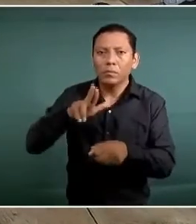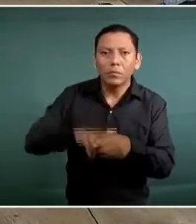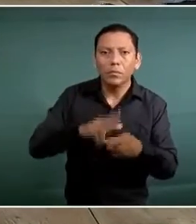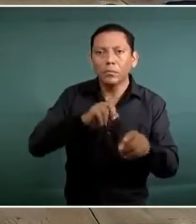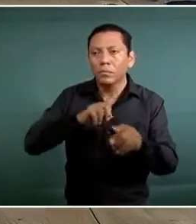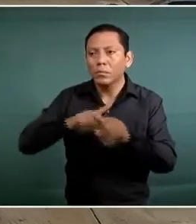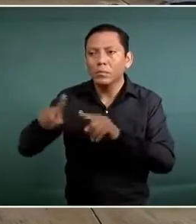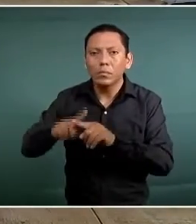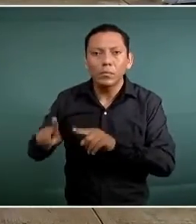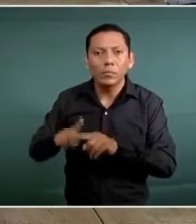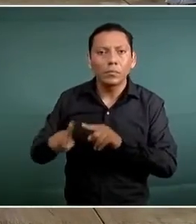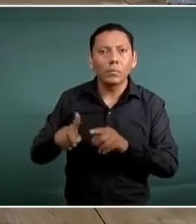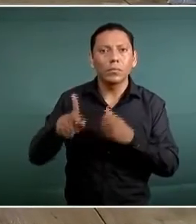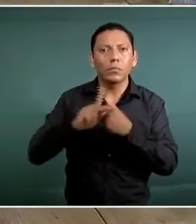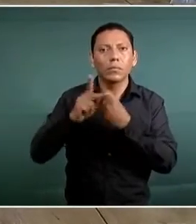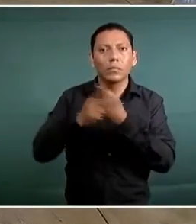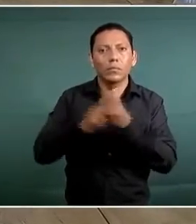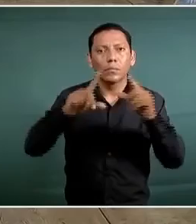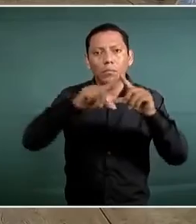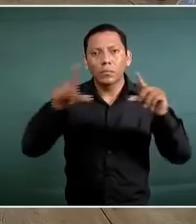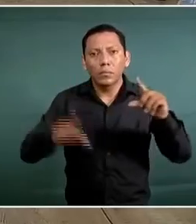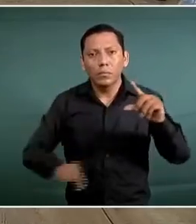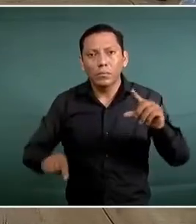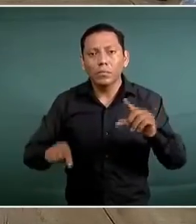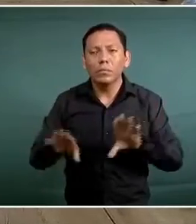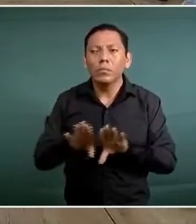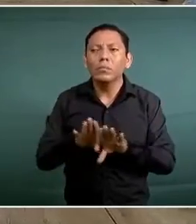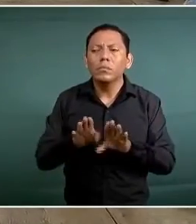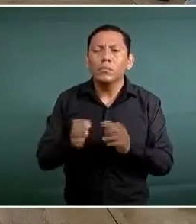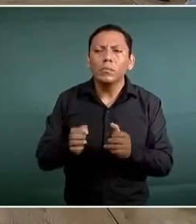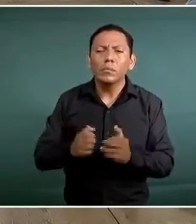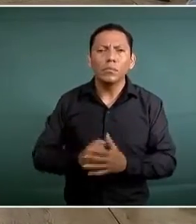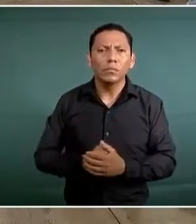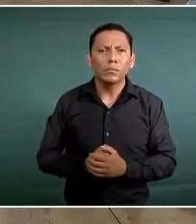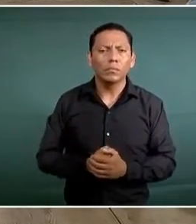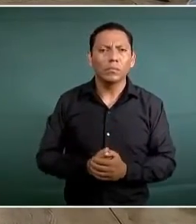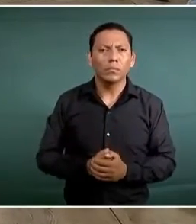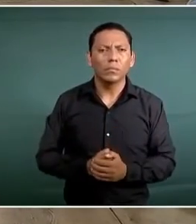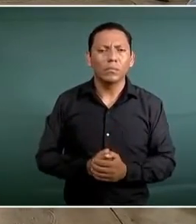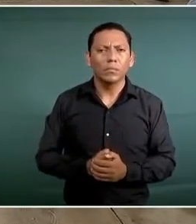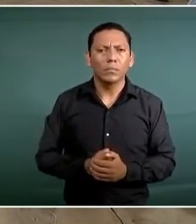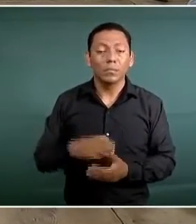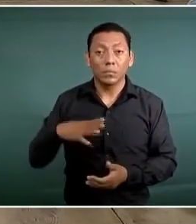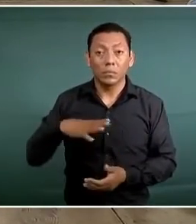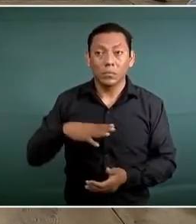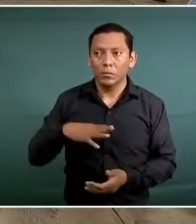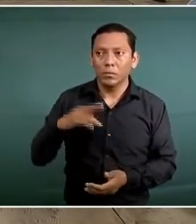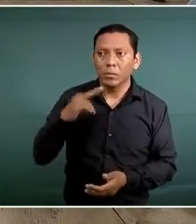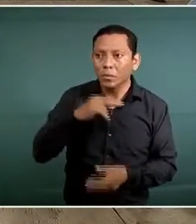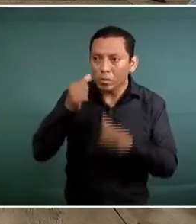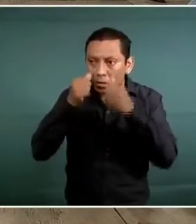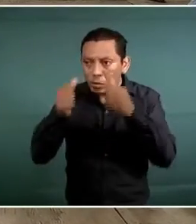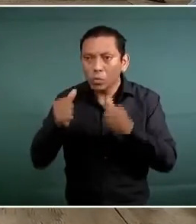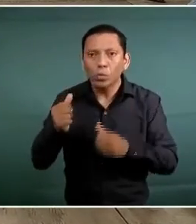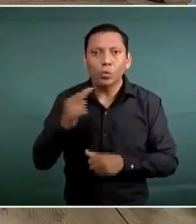en el país de terapia intensiva